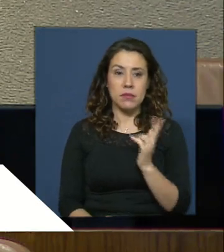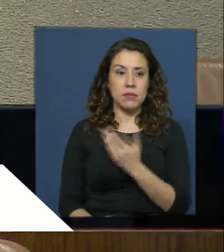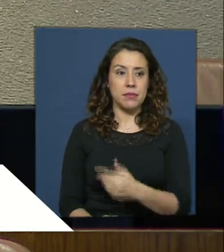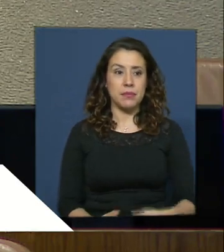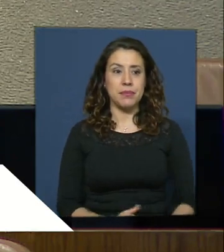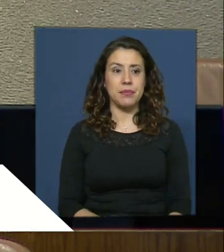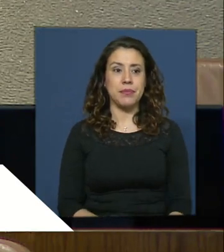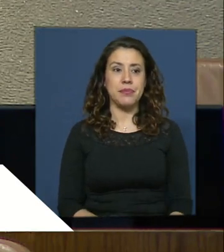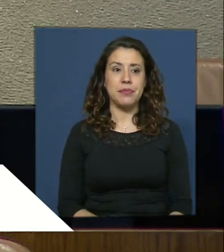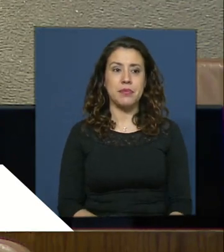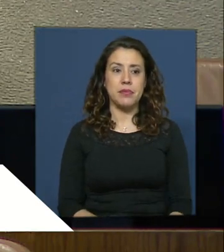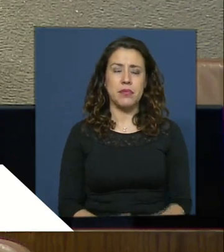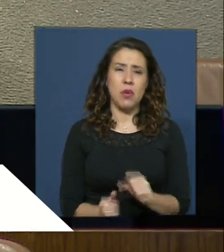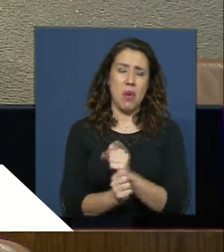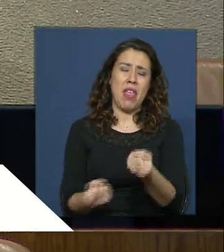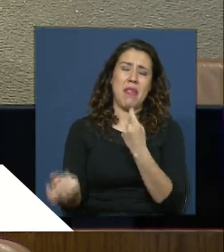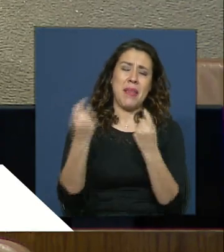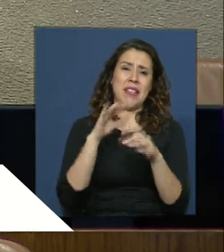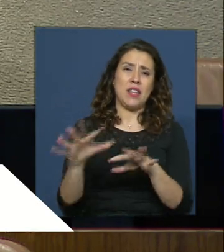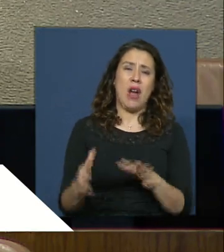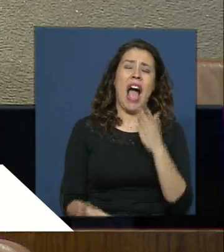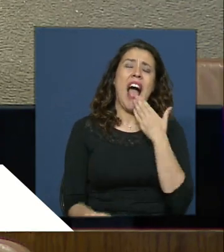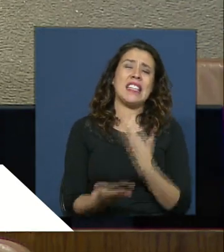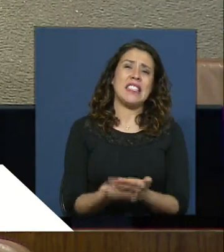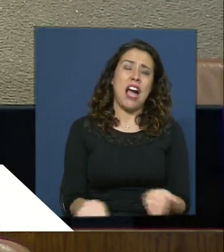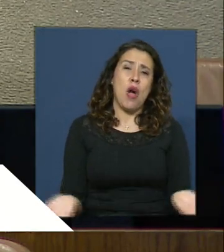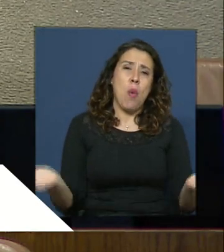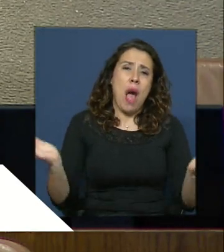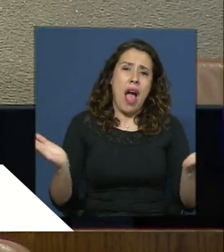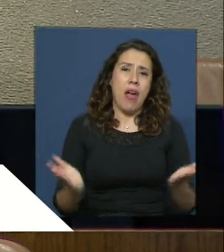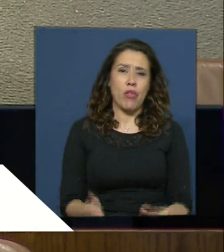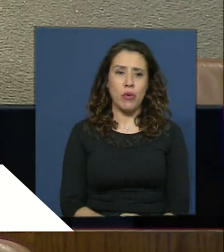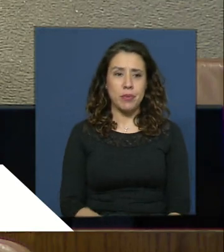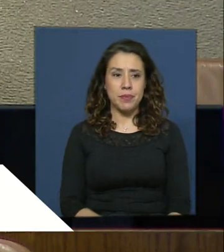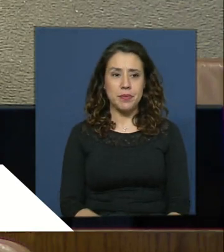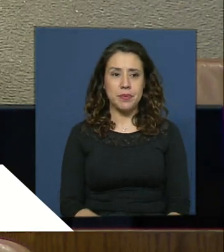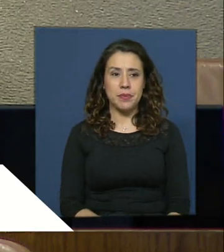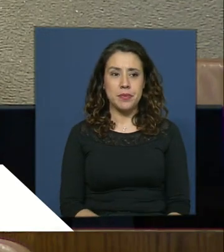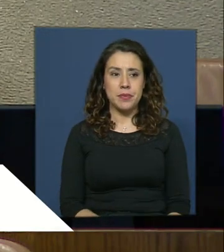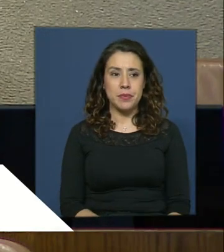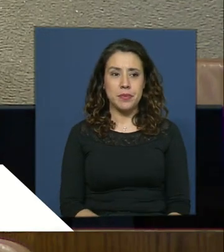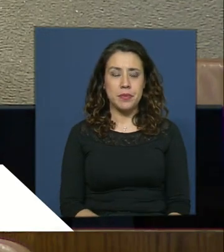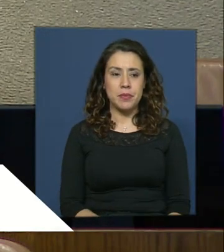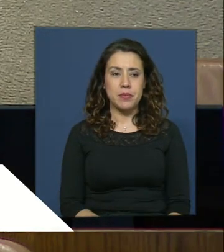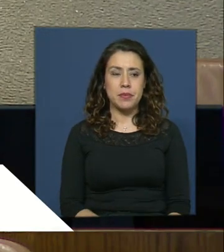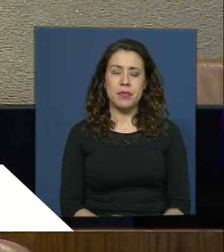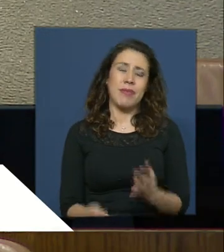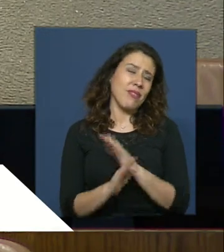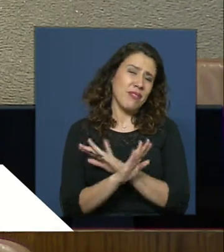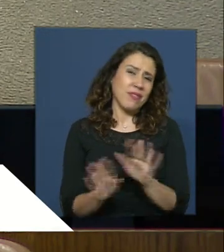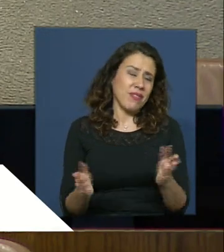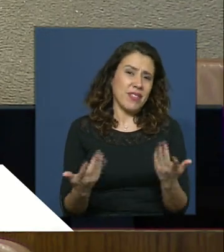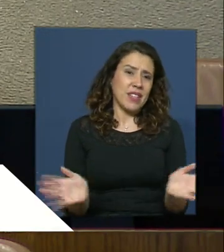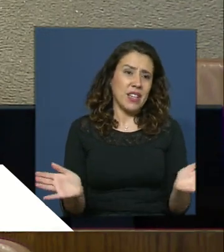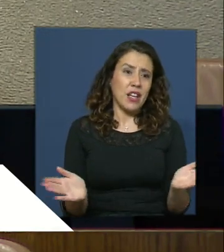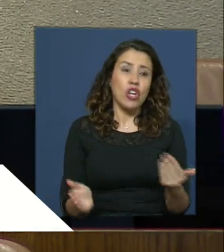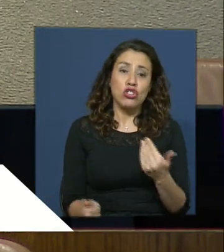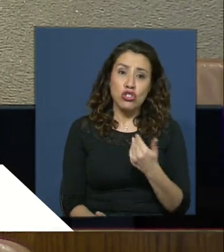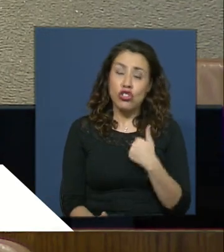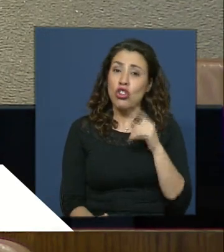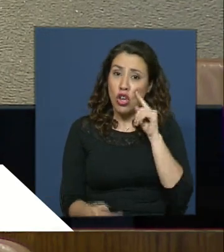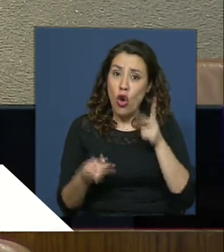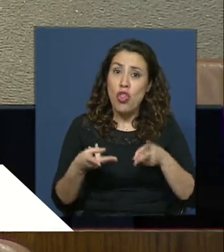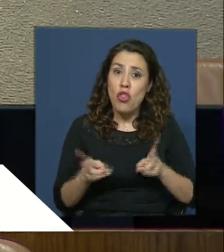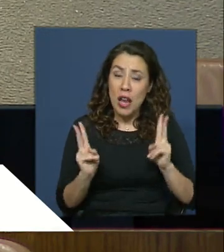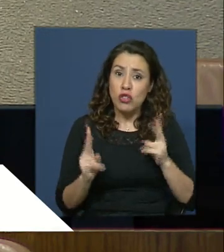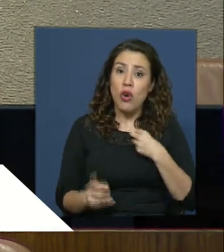diga. No me vengan con cuento aquí hasta cuándo con la doctora. De una vez por todas, yo tengo todo el